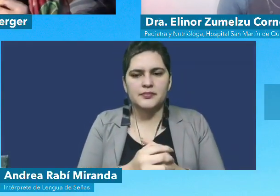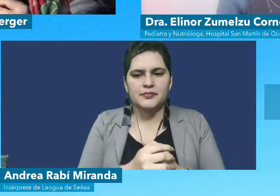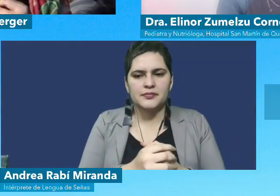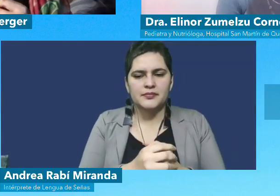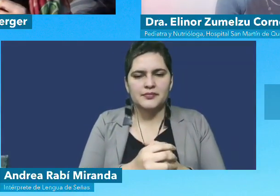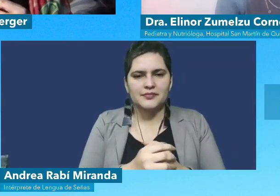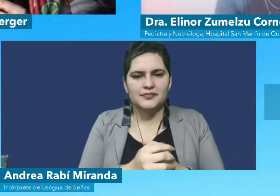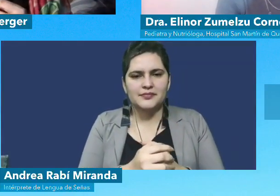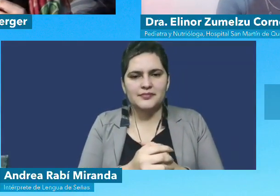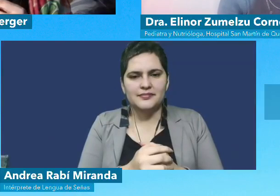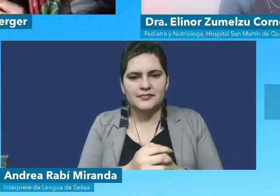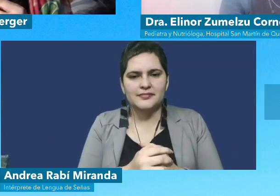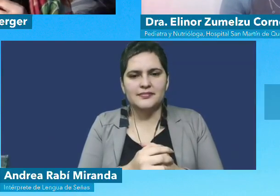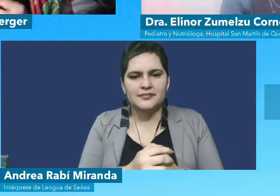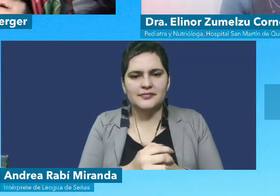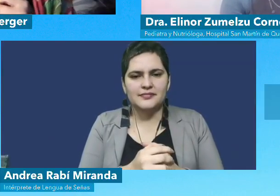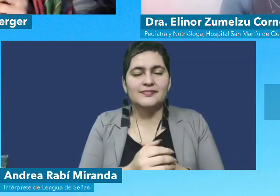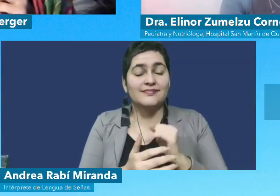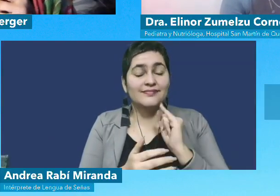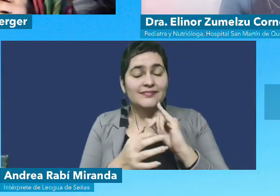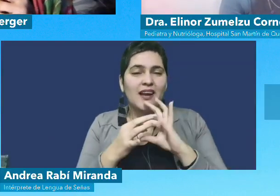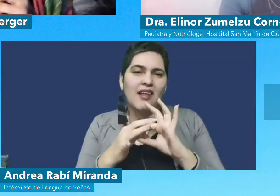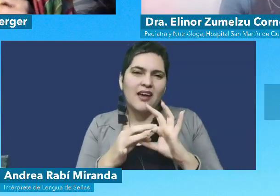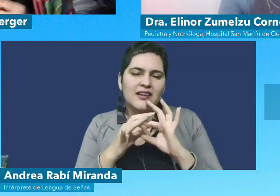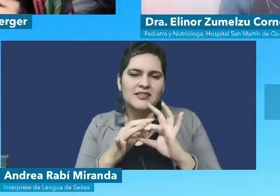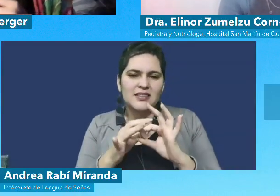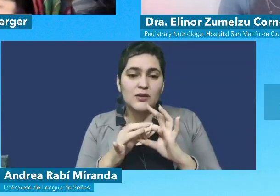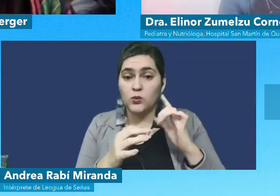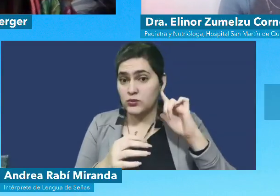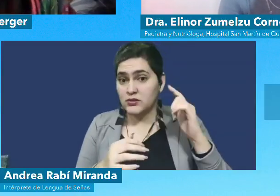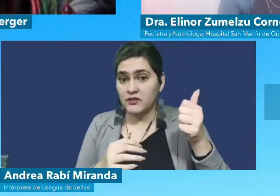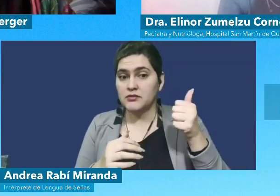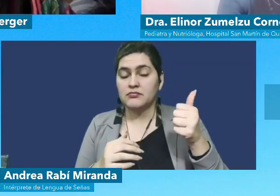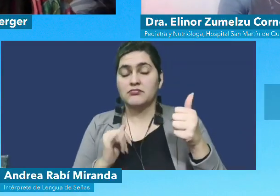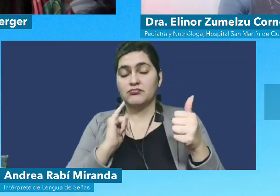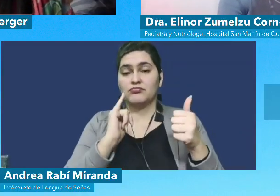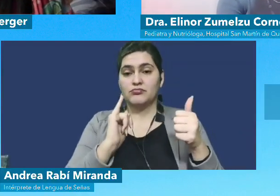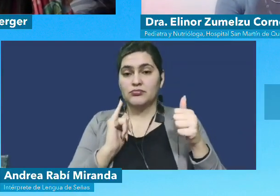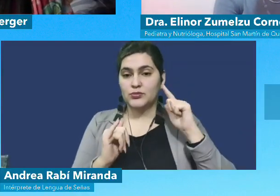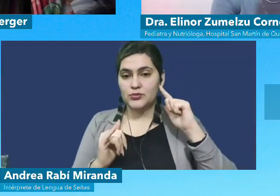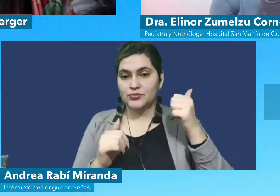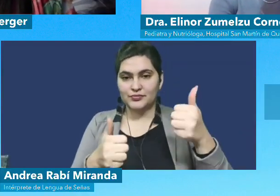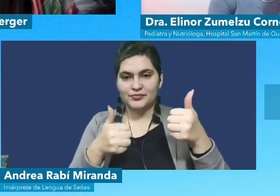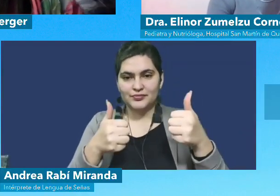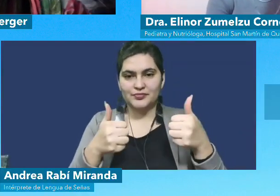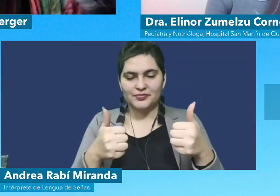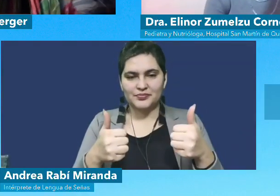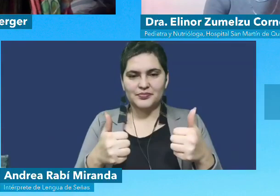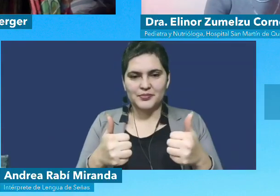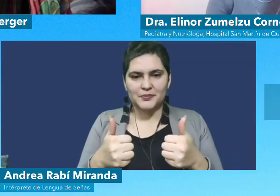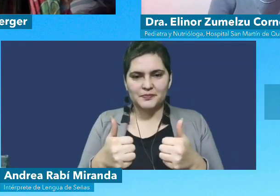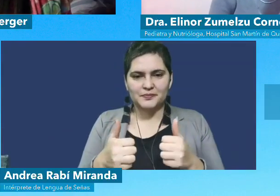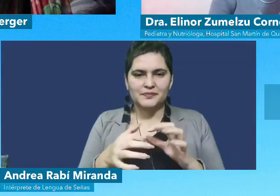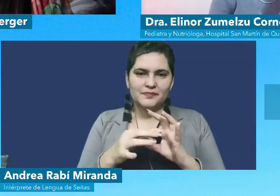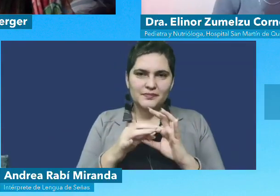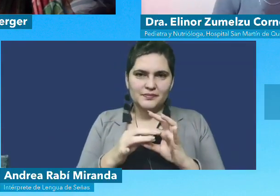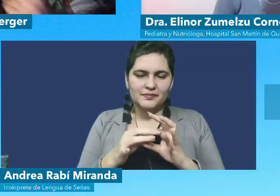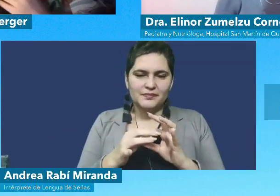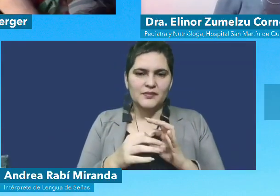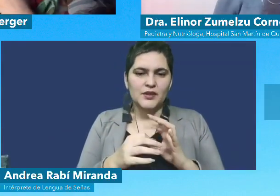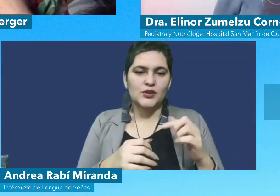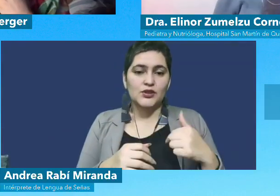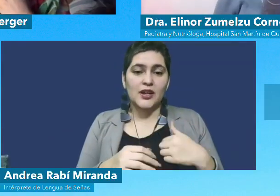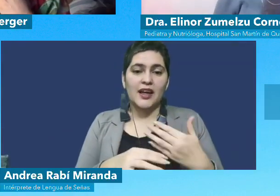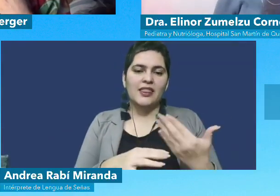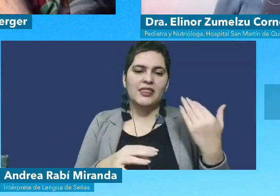Sí, agradezco la pregunta, pero ¿se escucha bien? Sí, doctora. Ya, porque yo estaba dando ejemplos